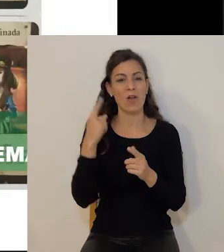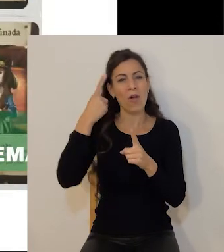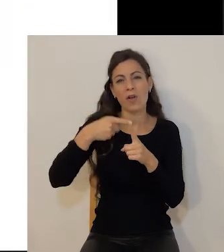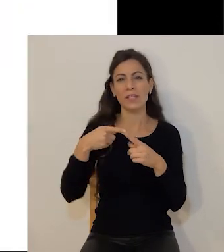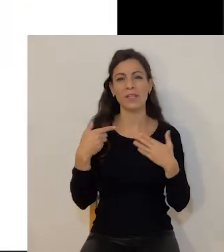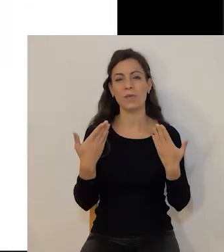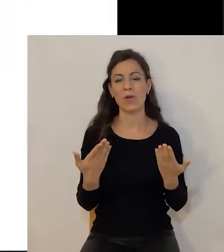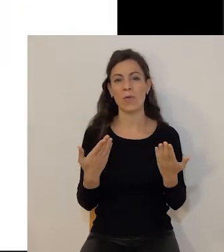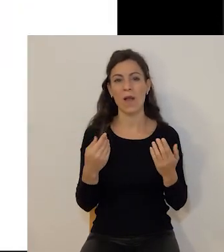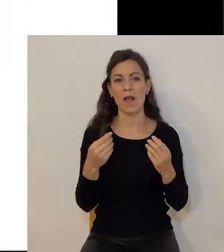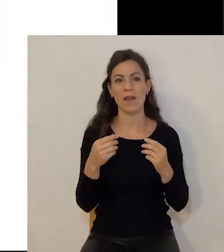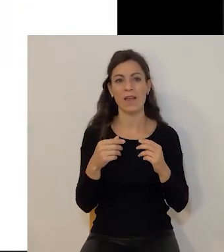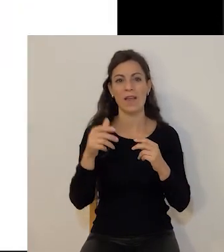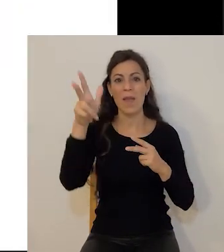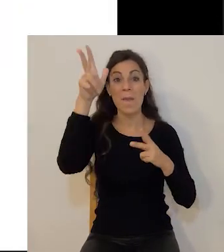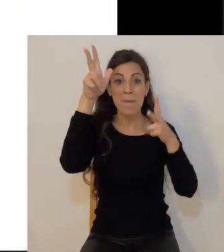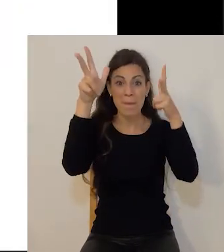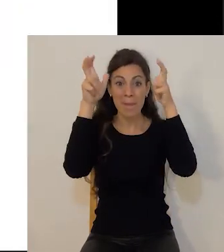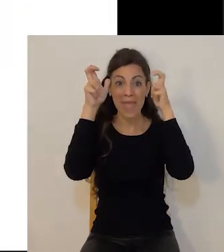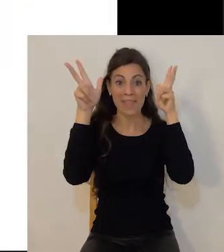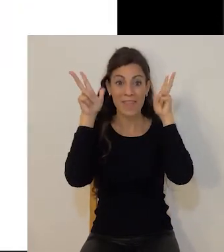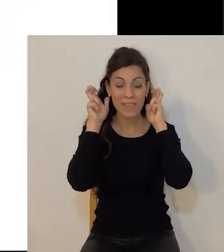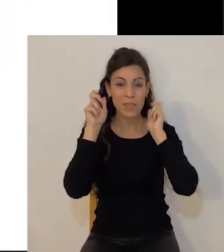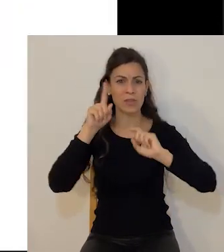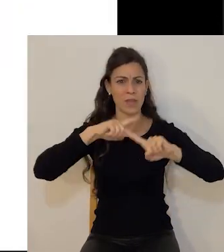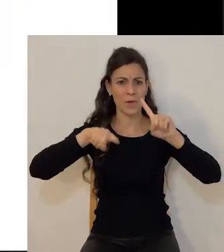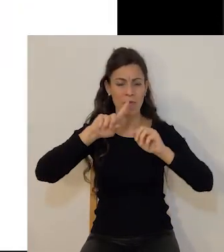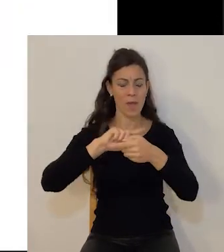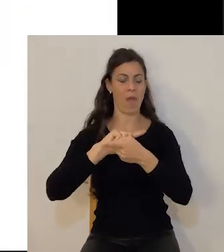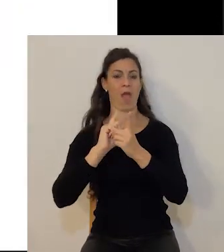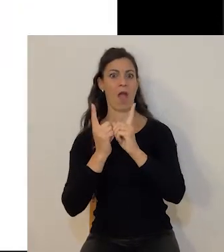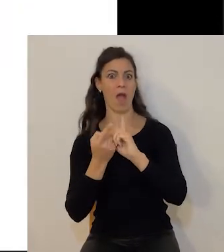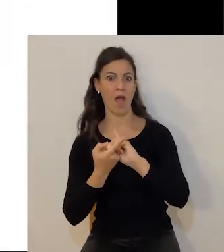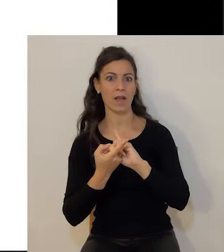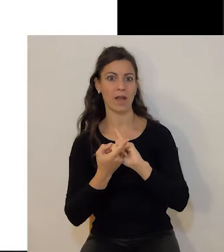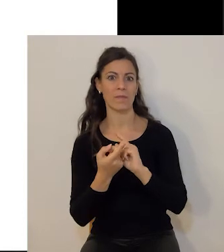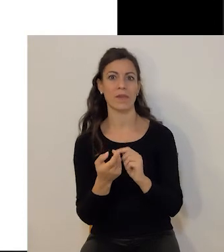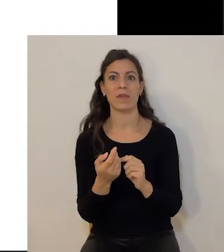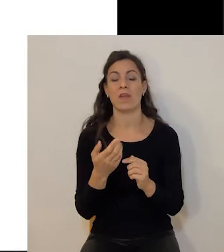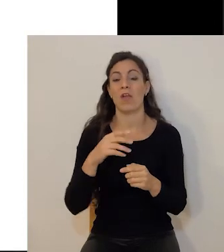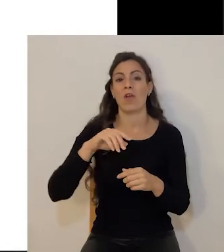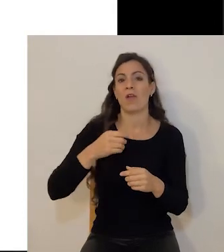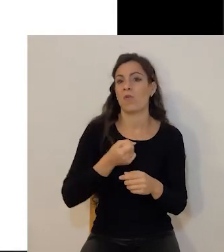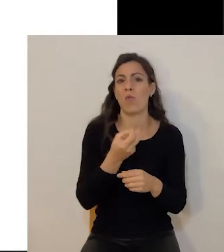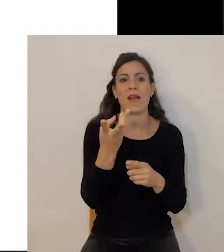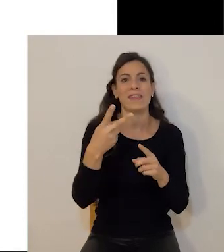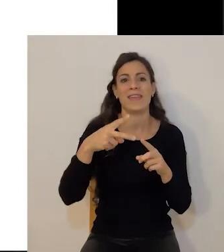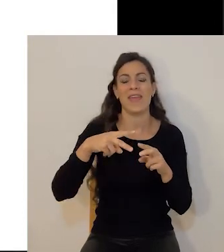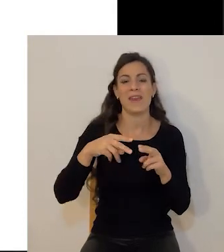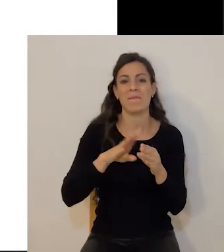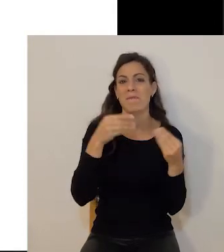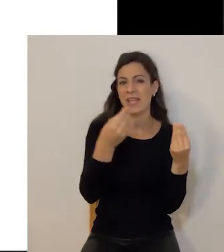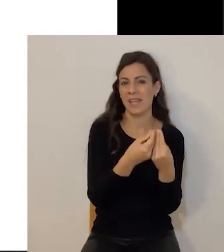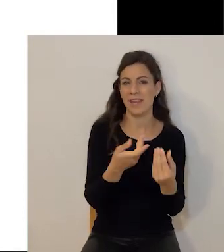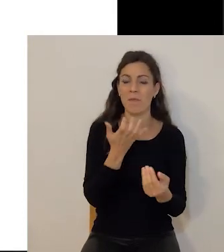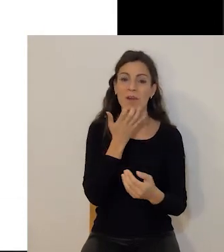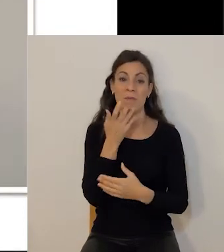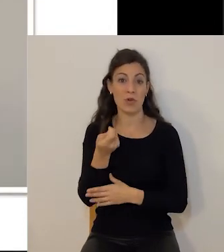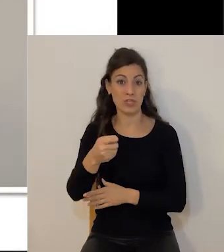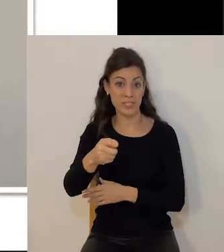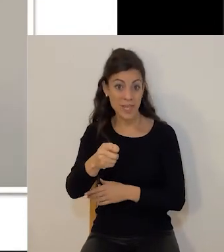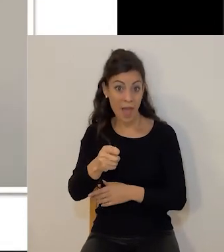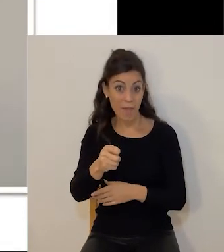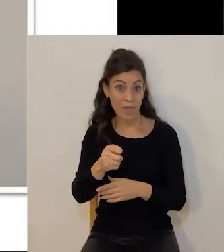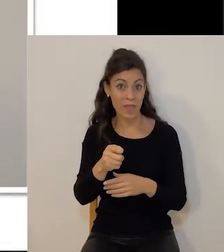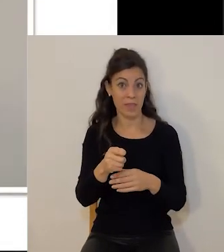la percepción de los problemas. Utilizamos cualquier material como una llave en el que, por ejemplo, un niño coge un objeto,